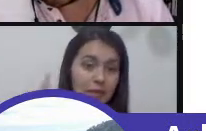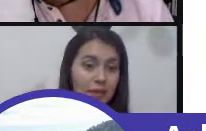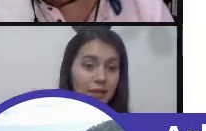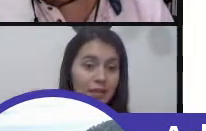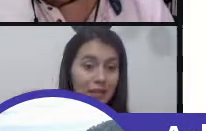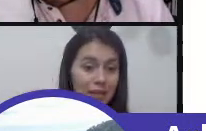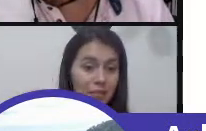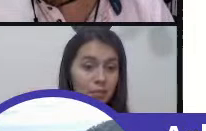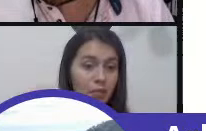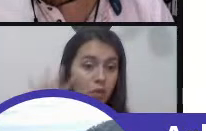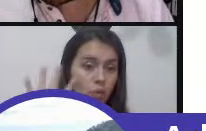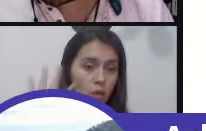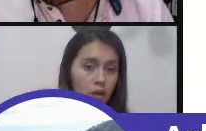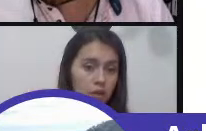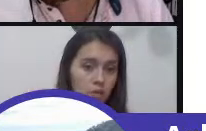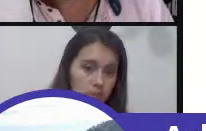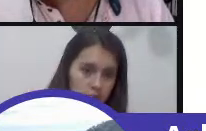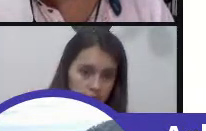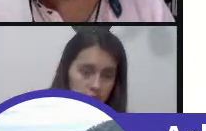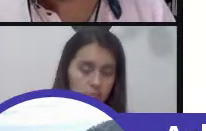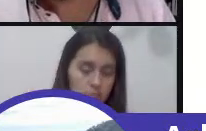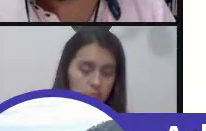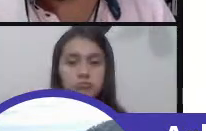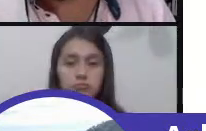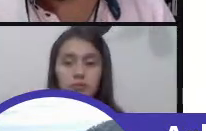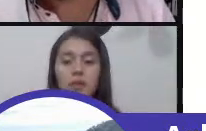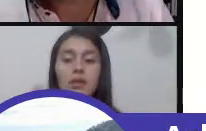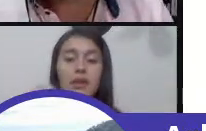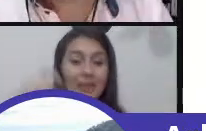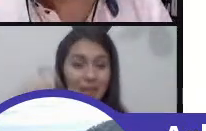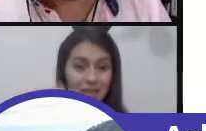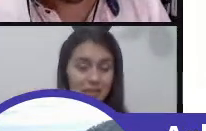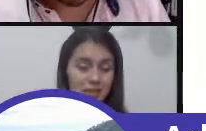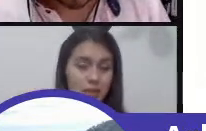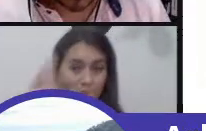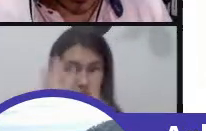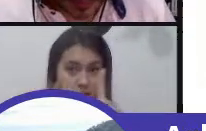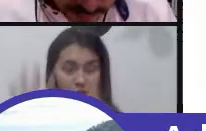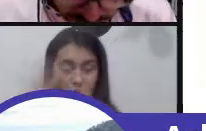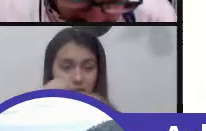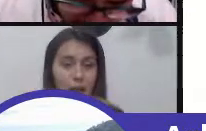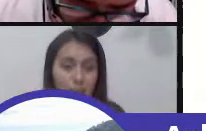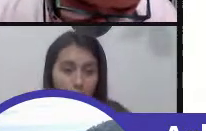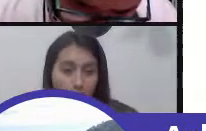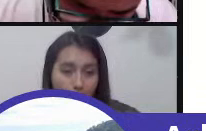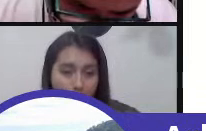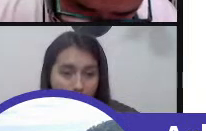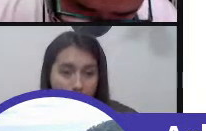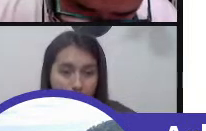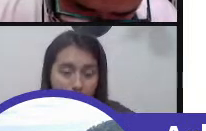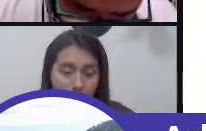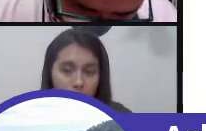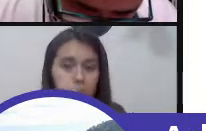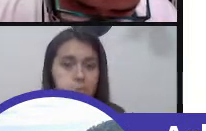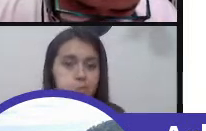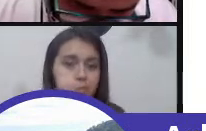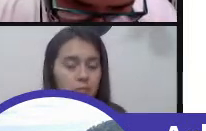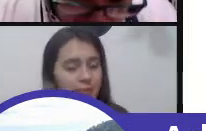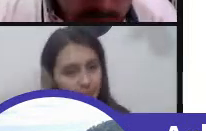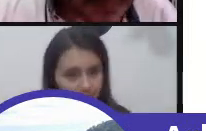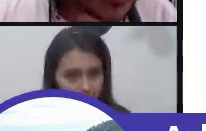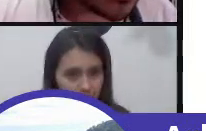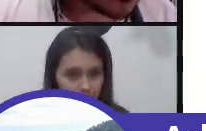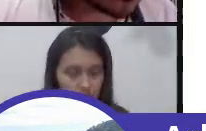tenga una tarjeta gráfica independiente, no la integrada, o en el caso de que sea un portátil, pues que tenga una dedicada,